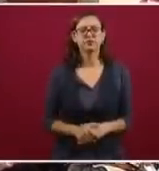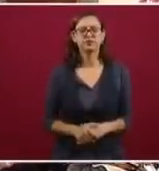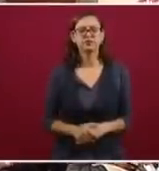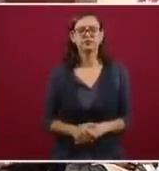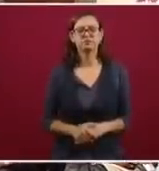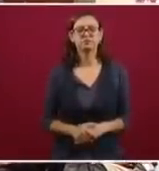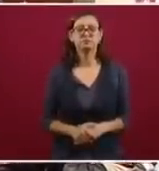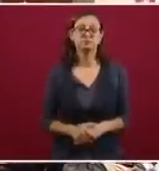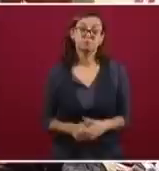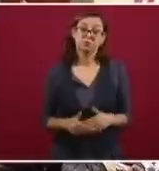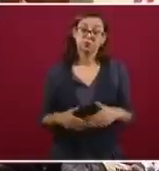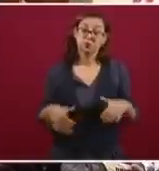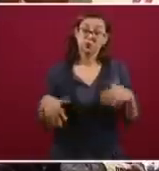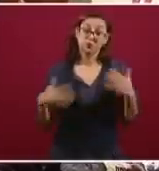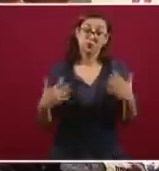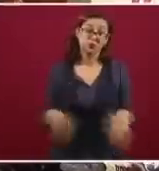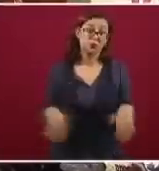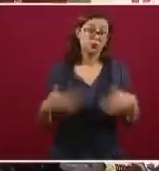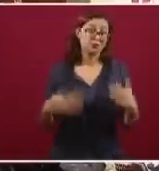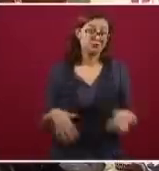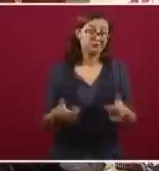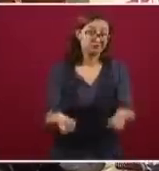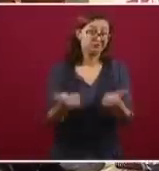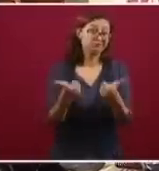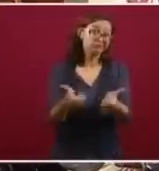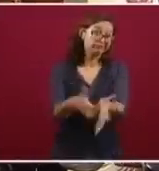Y así se ahorra muchísimo,